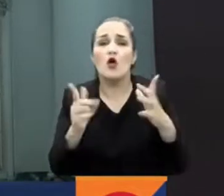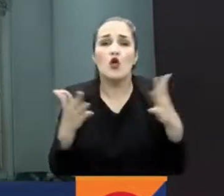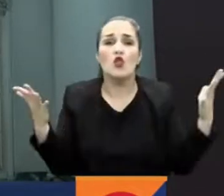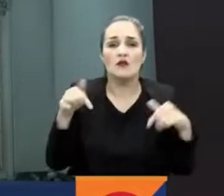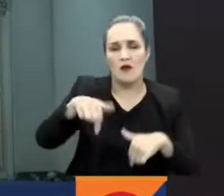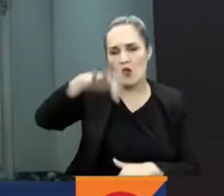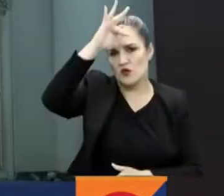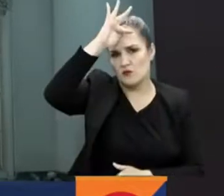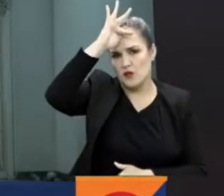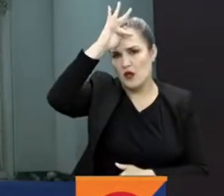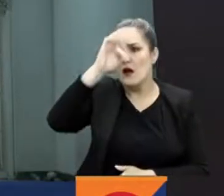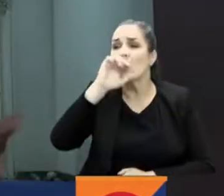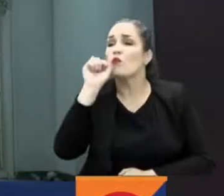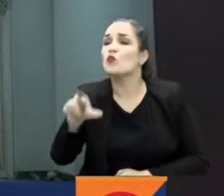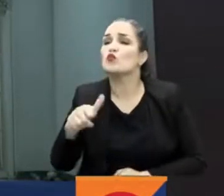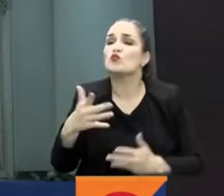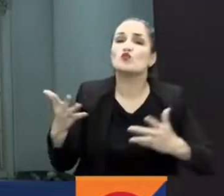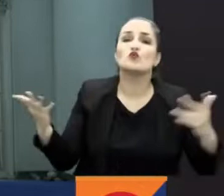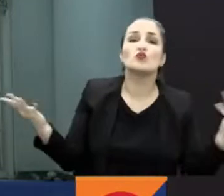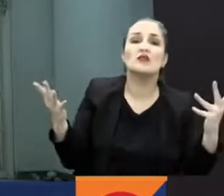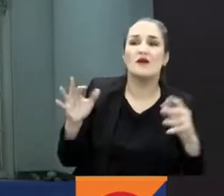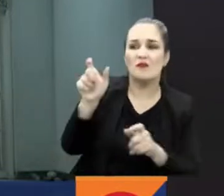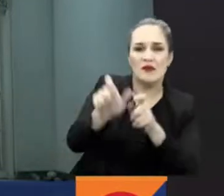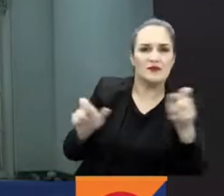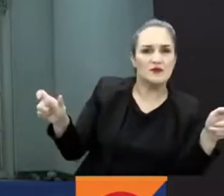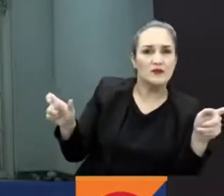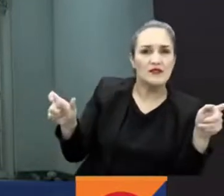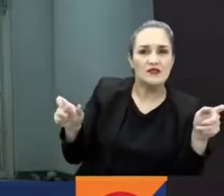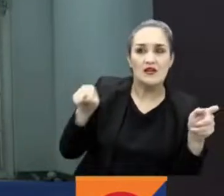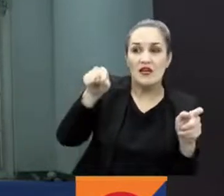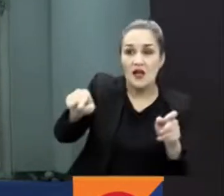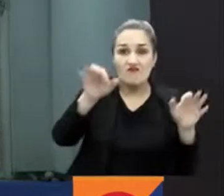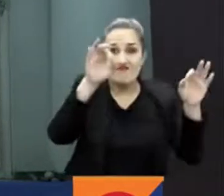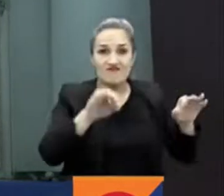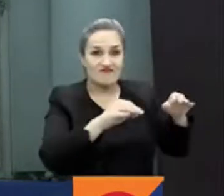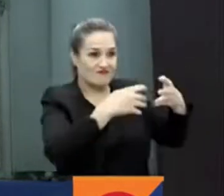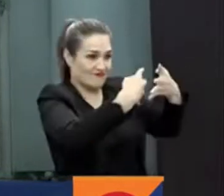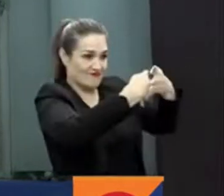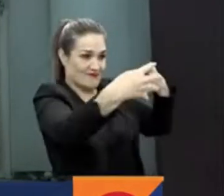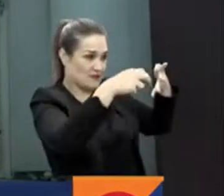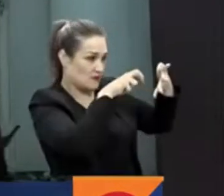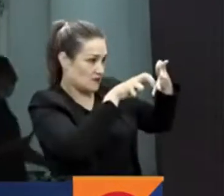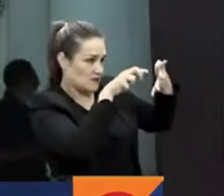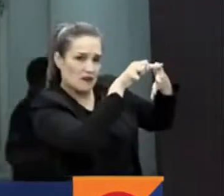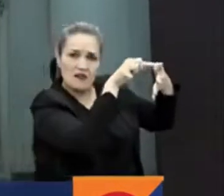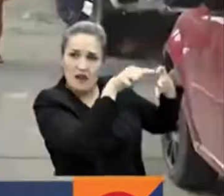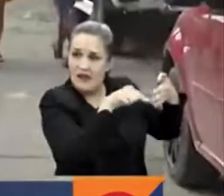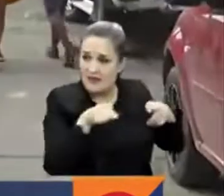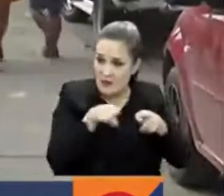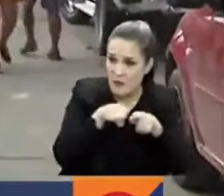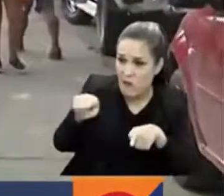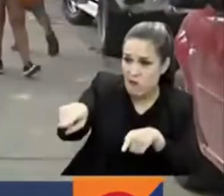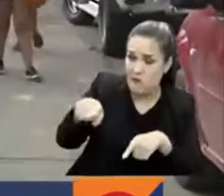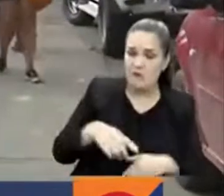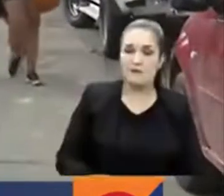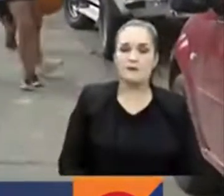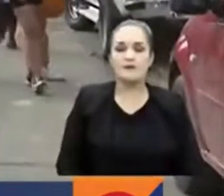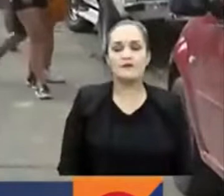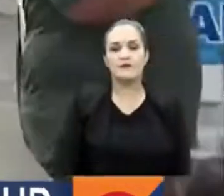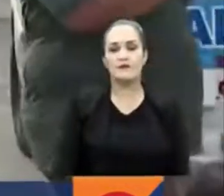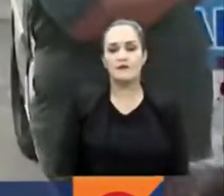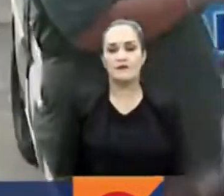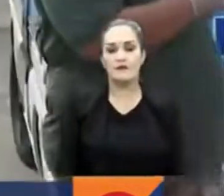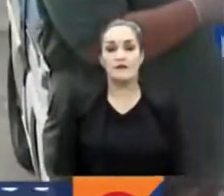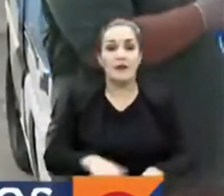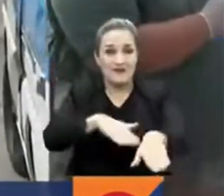al hospital preguntando por las personas que debían estar en los palcos de esta corraleja. En un largo desfile